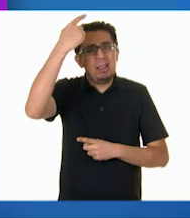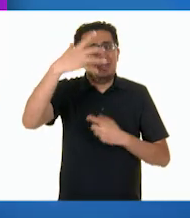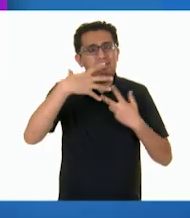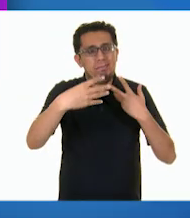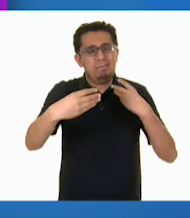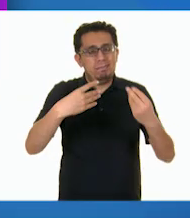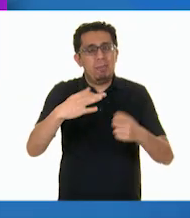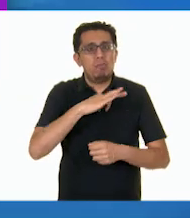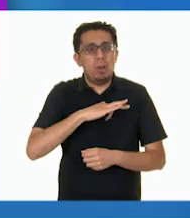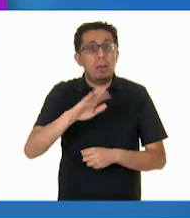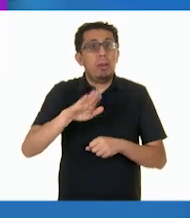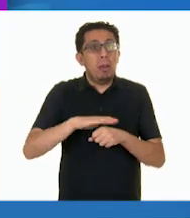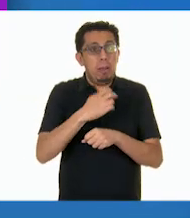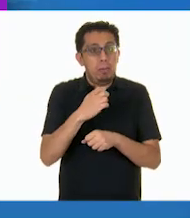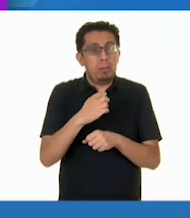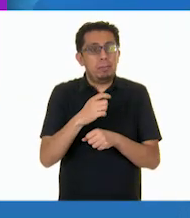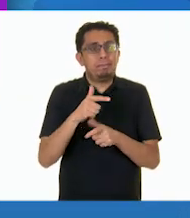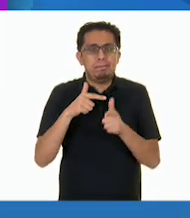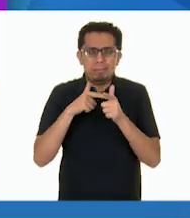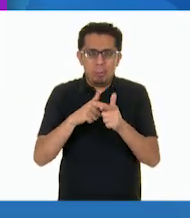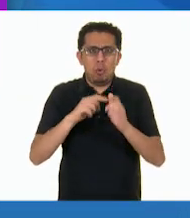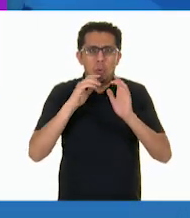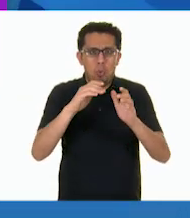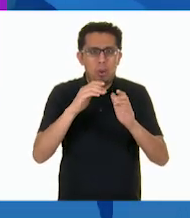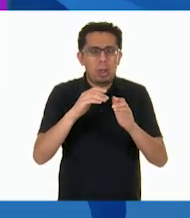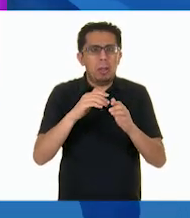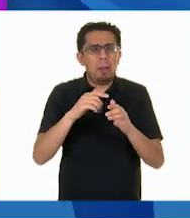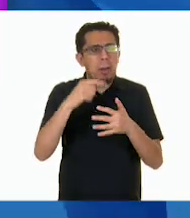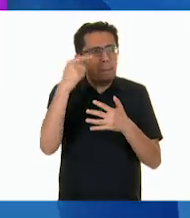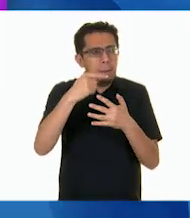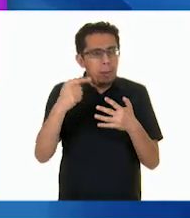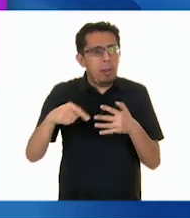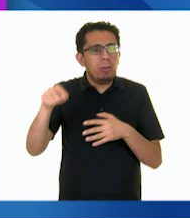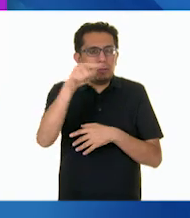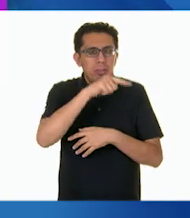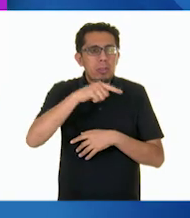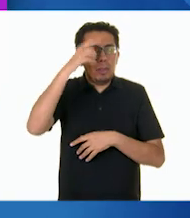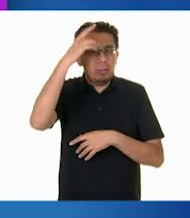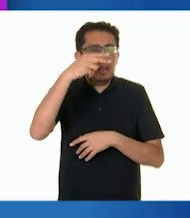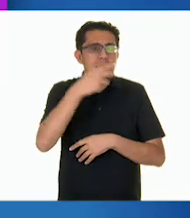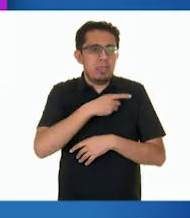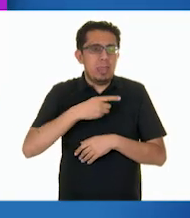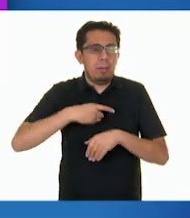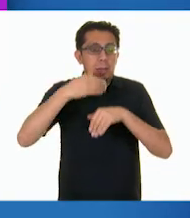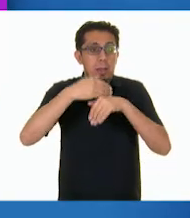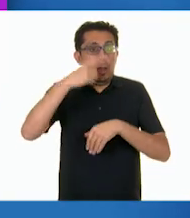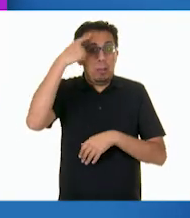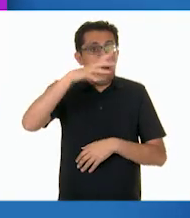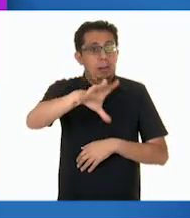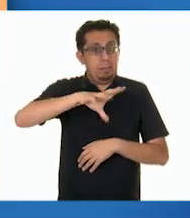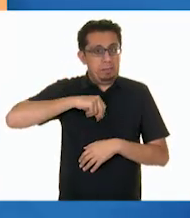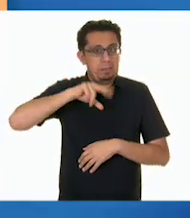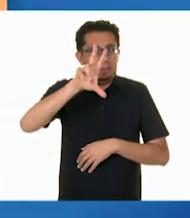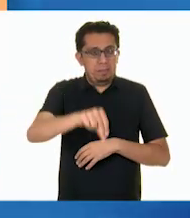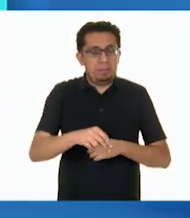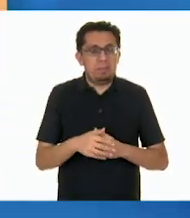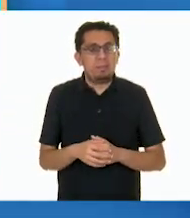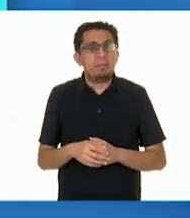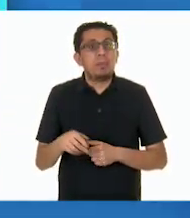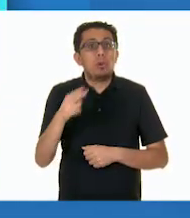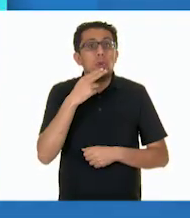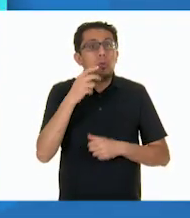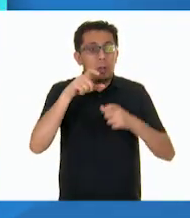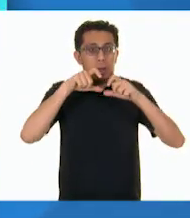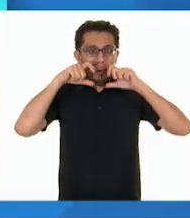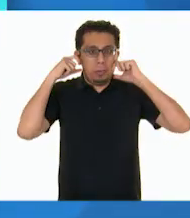personas. Por eso hay que continuar cuidándonos siguiendo las buenas prácticas que ya todos conocemos para evitar contagiarnos.